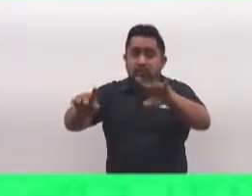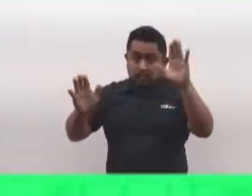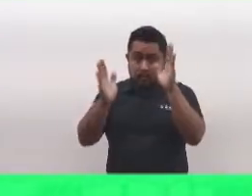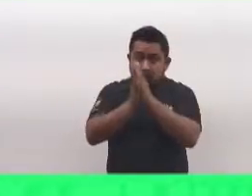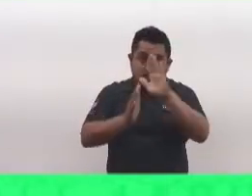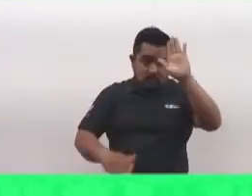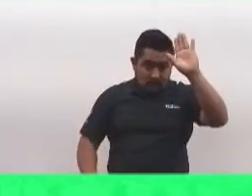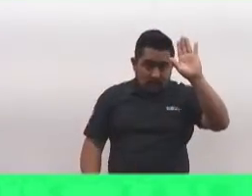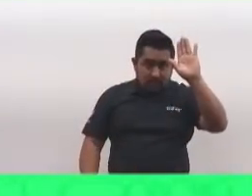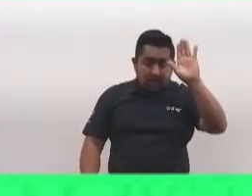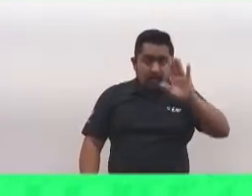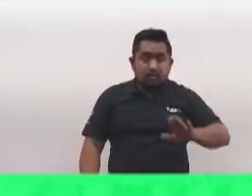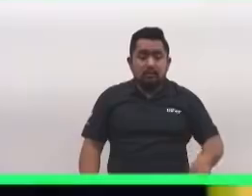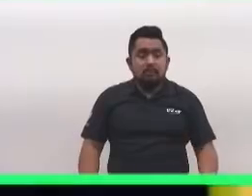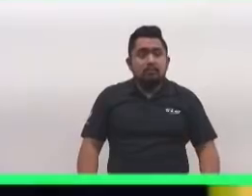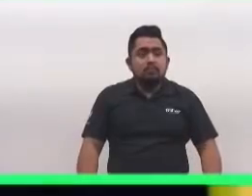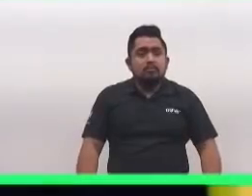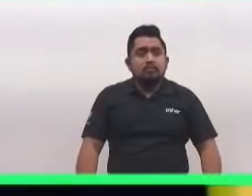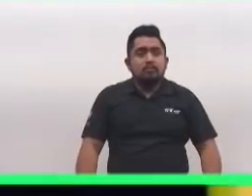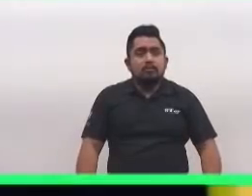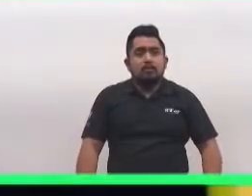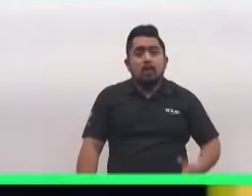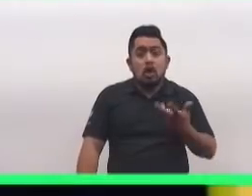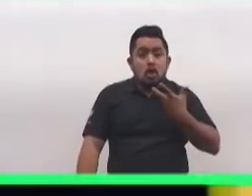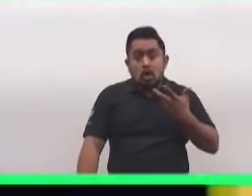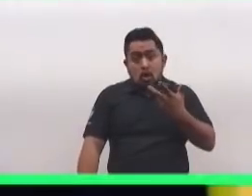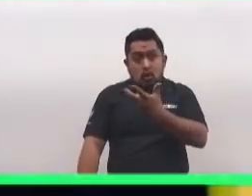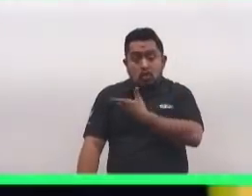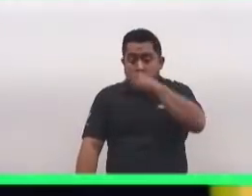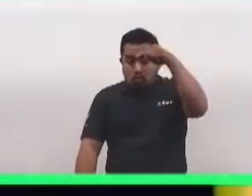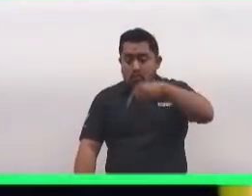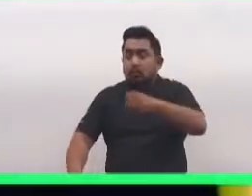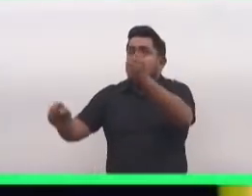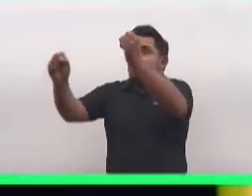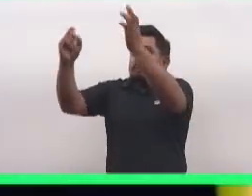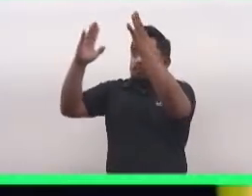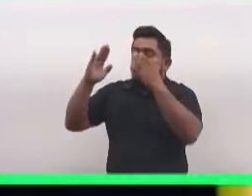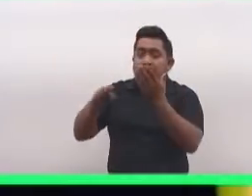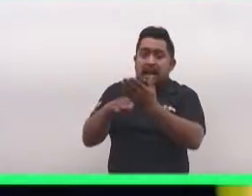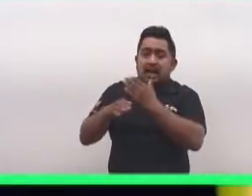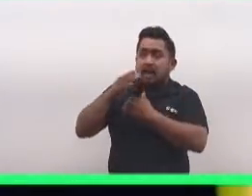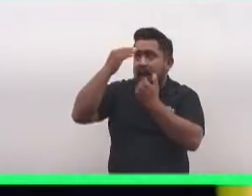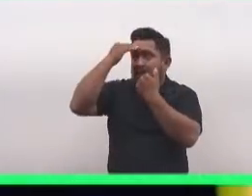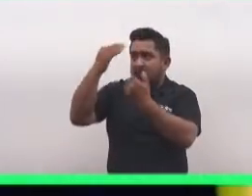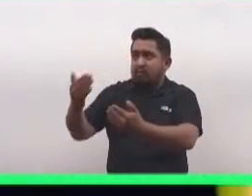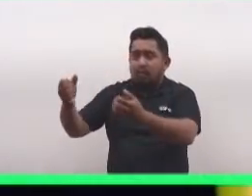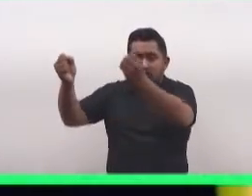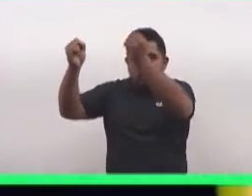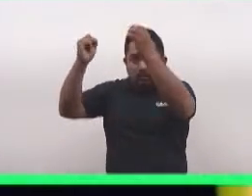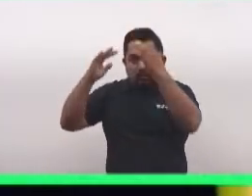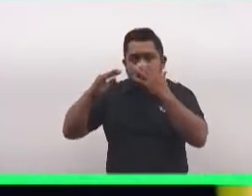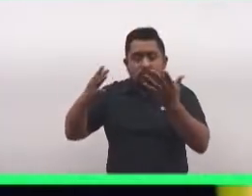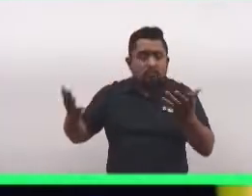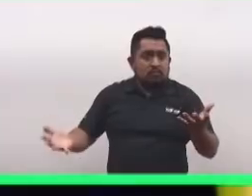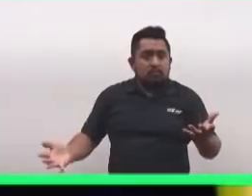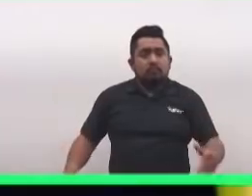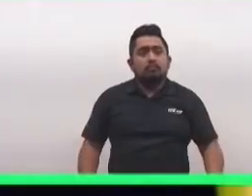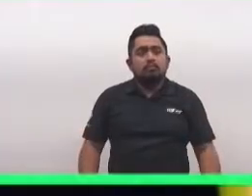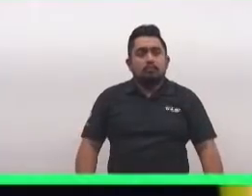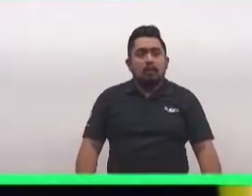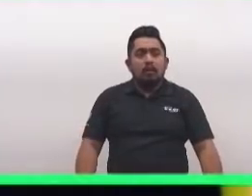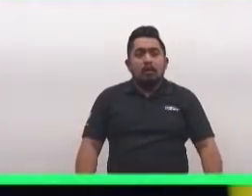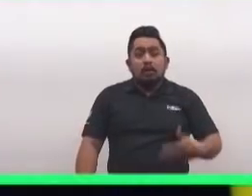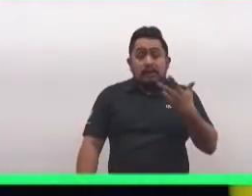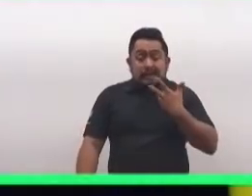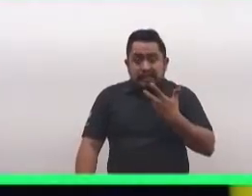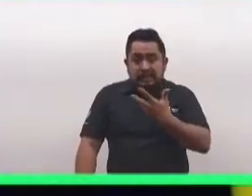dice amén esa palabra el día de hoy vamos a activar la abundancia a través de la obediencia finalmente para